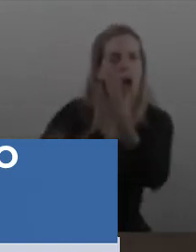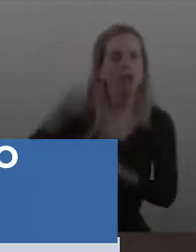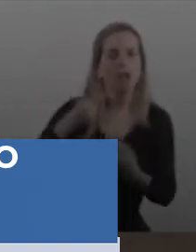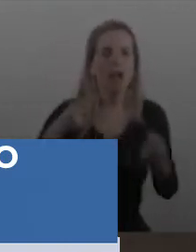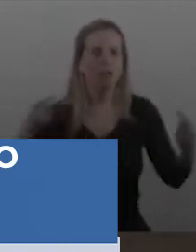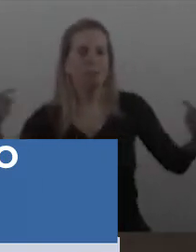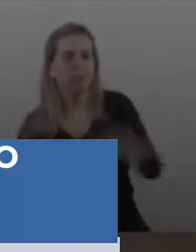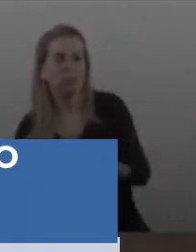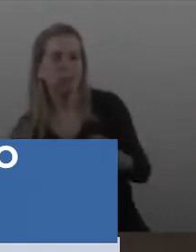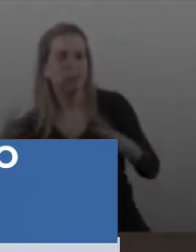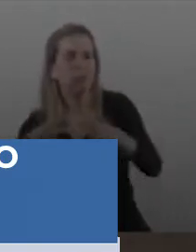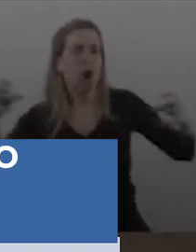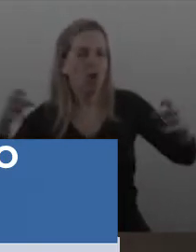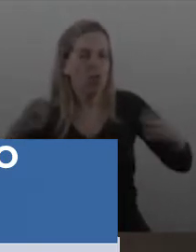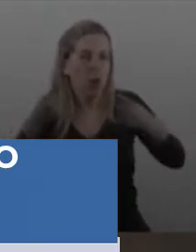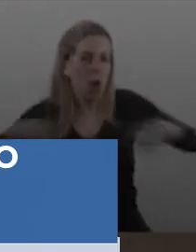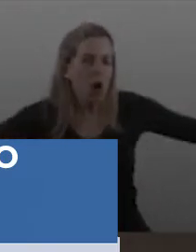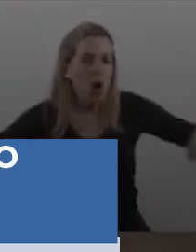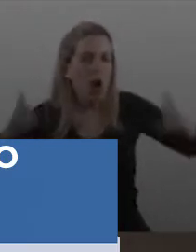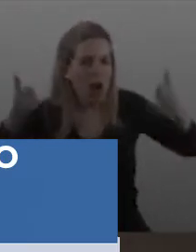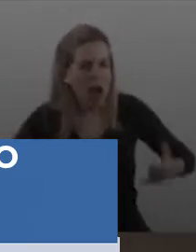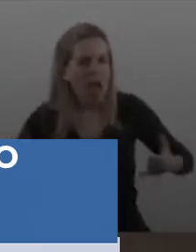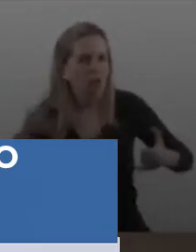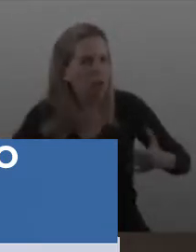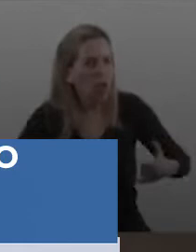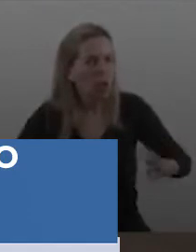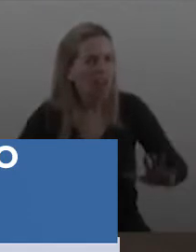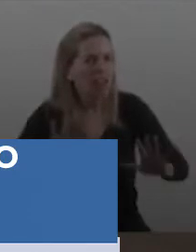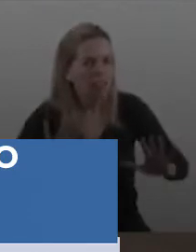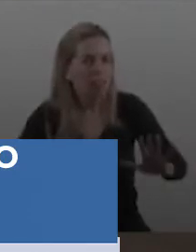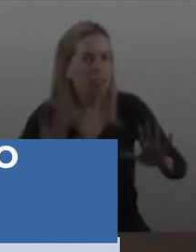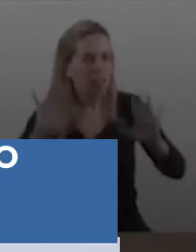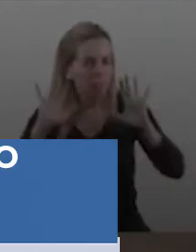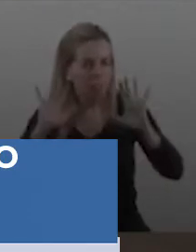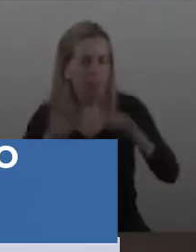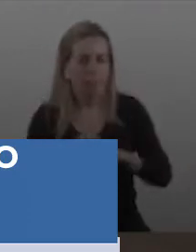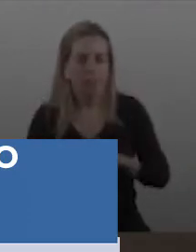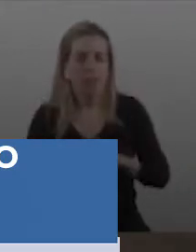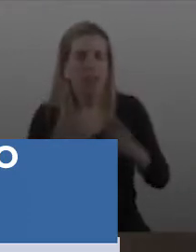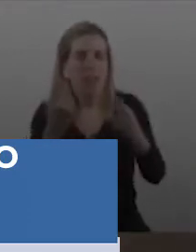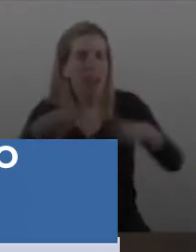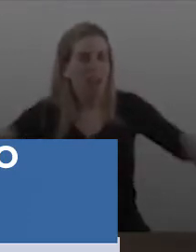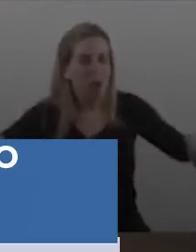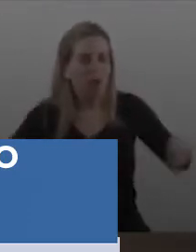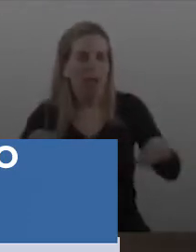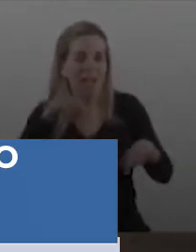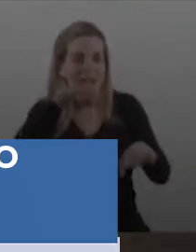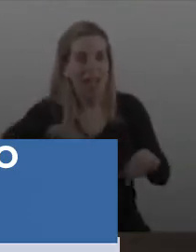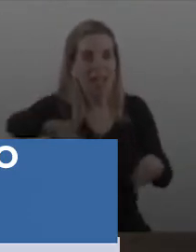hacer pelear, miren, todo lo que vamos a hacer en La